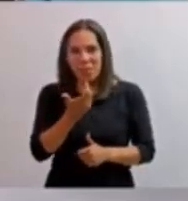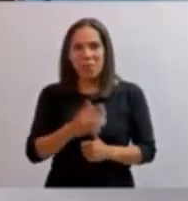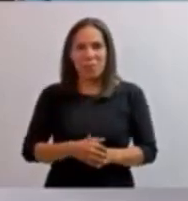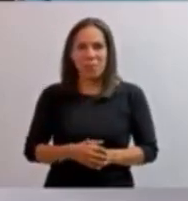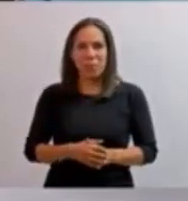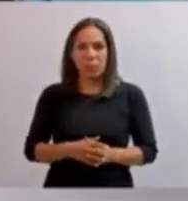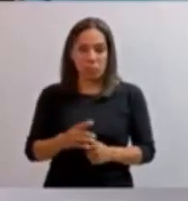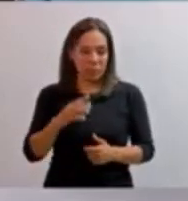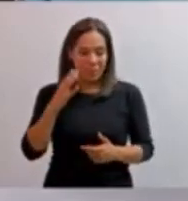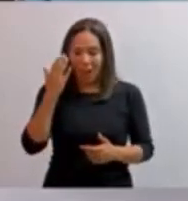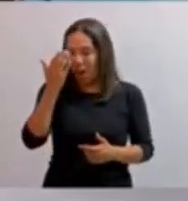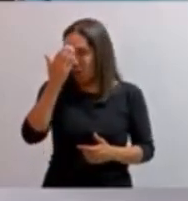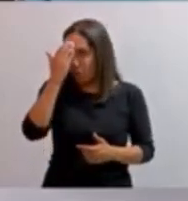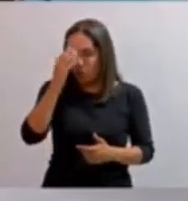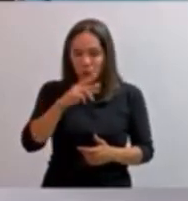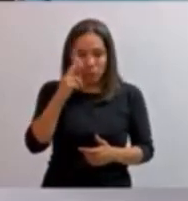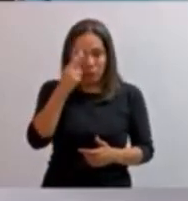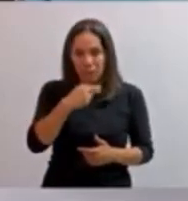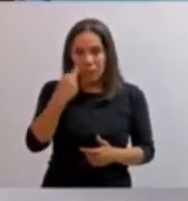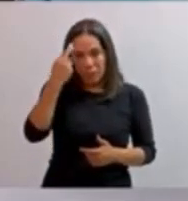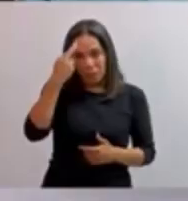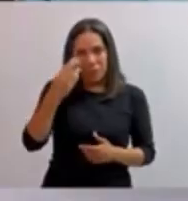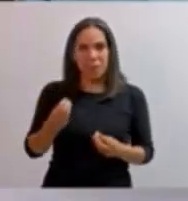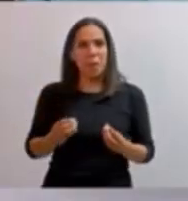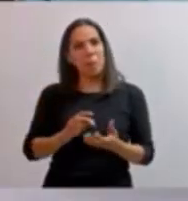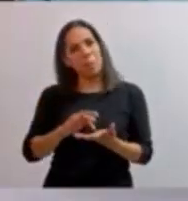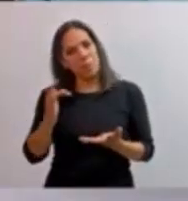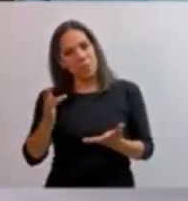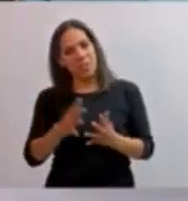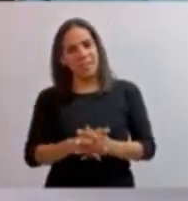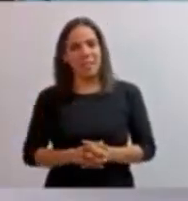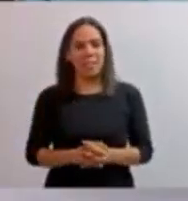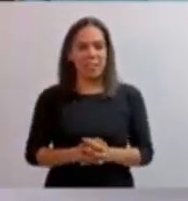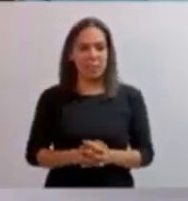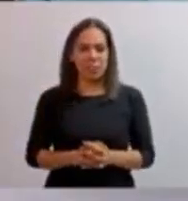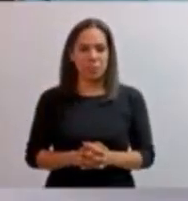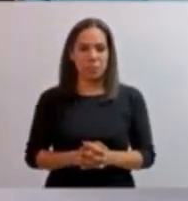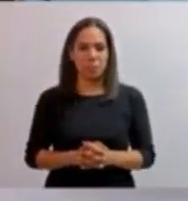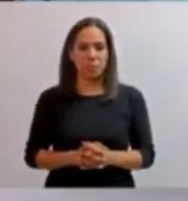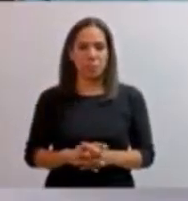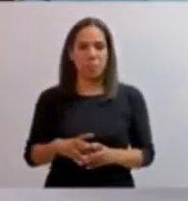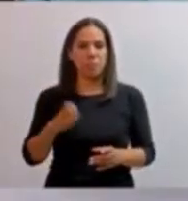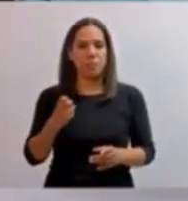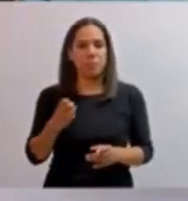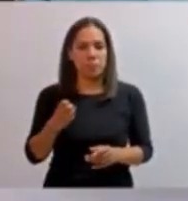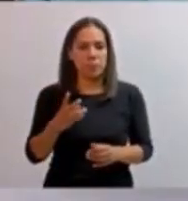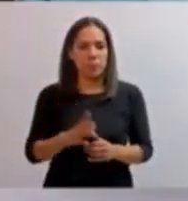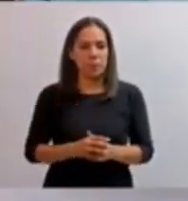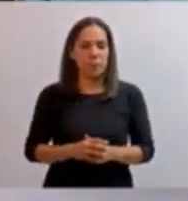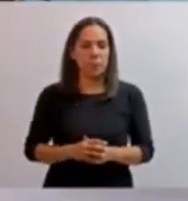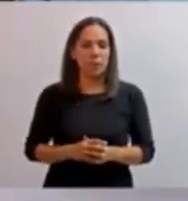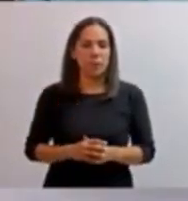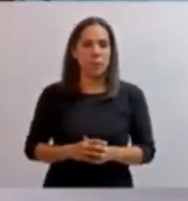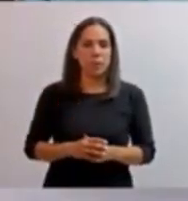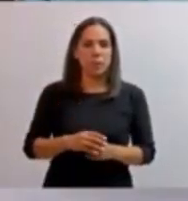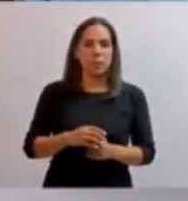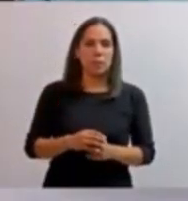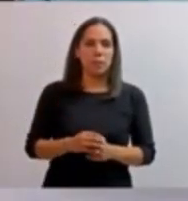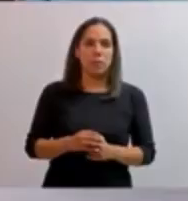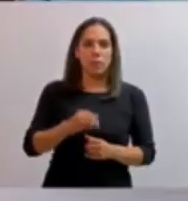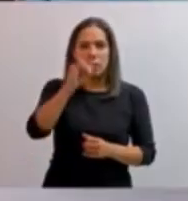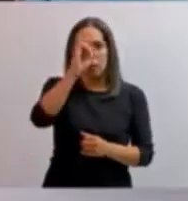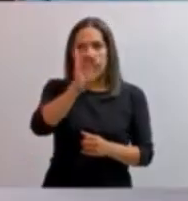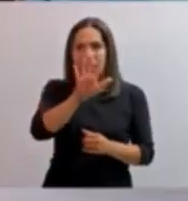misma comunidad de la escuela. Gracias. Sí, y me parece que eso que usted señala en las imágenes que se han